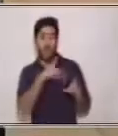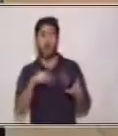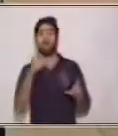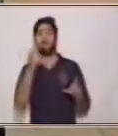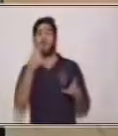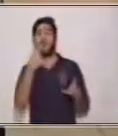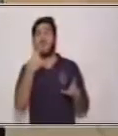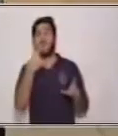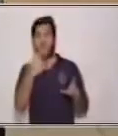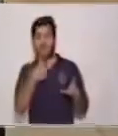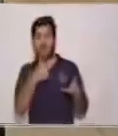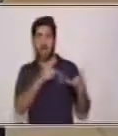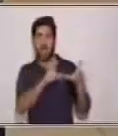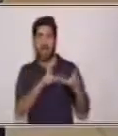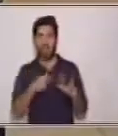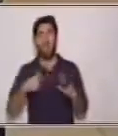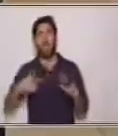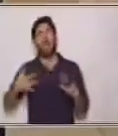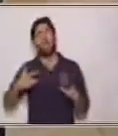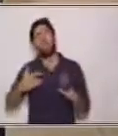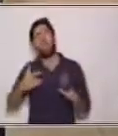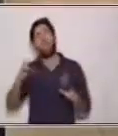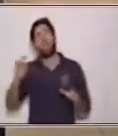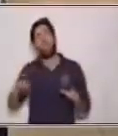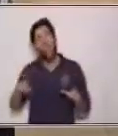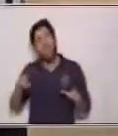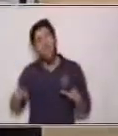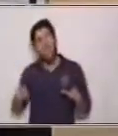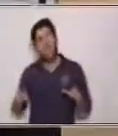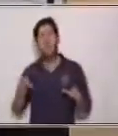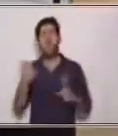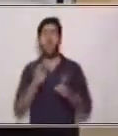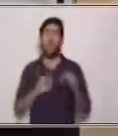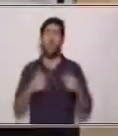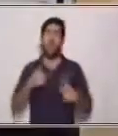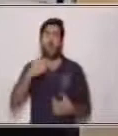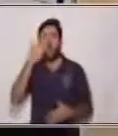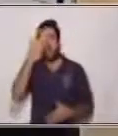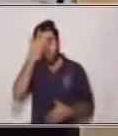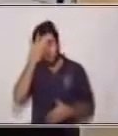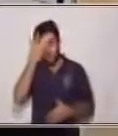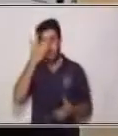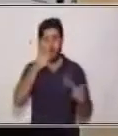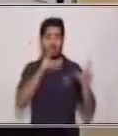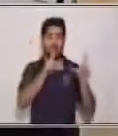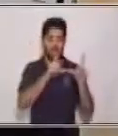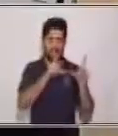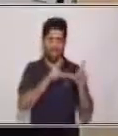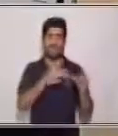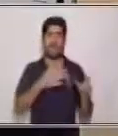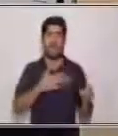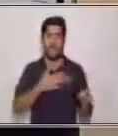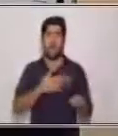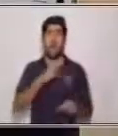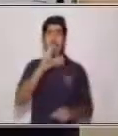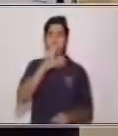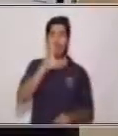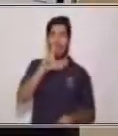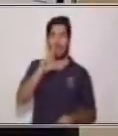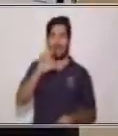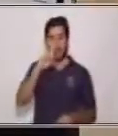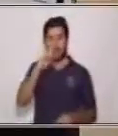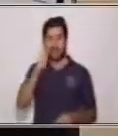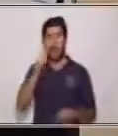enfermos o tenemos alguna dolencia. A esta se le llama receta o prescripción